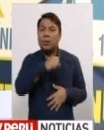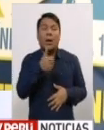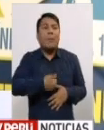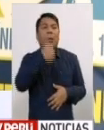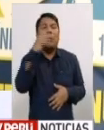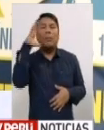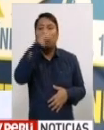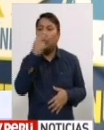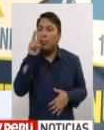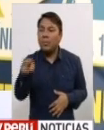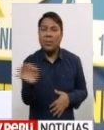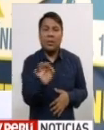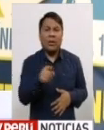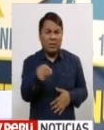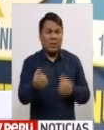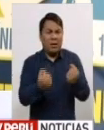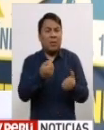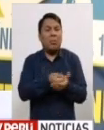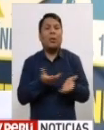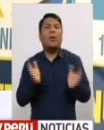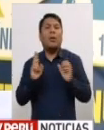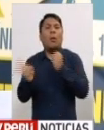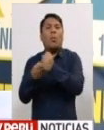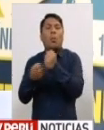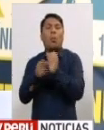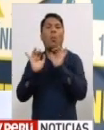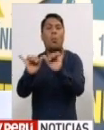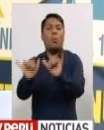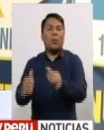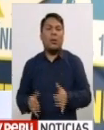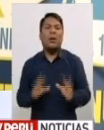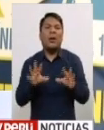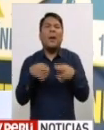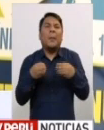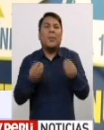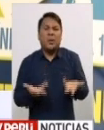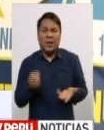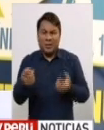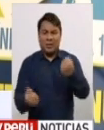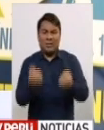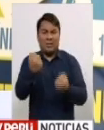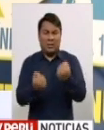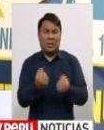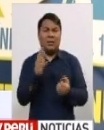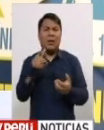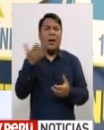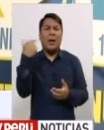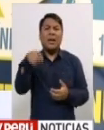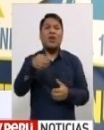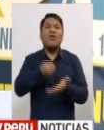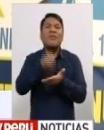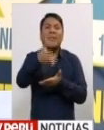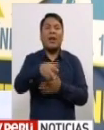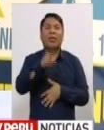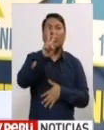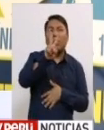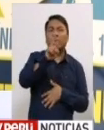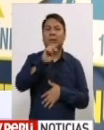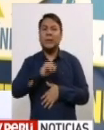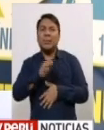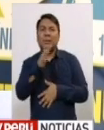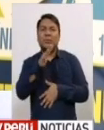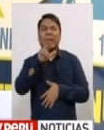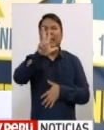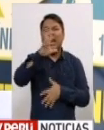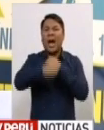vista, de buena calidad. ¿Qué razón puede haber habido para que patrulleros inteligentes comprados hace 2 o 3 años por el gobierno